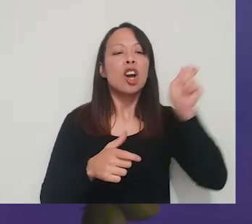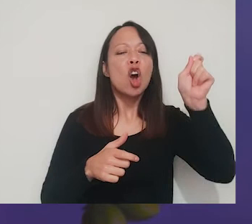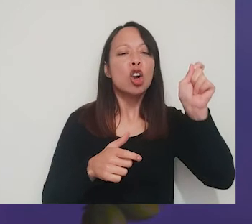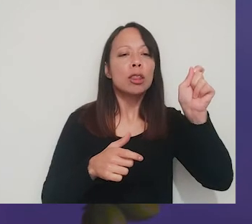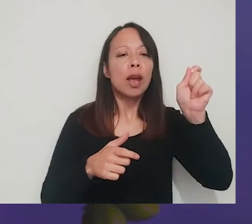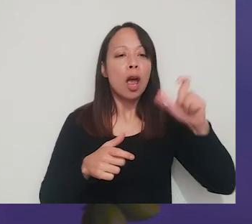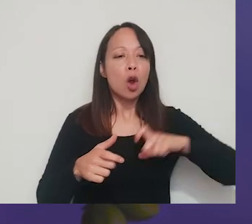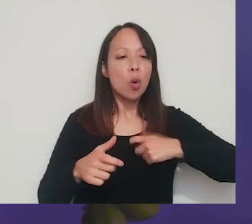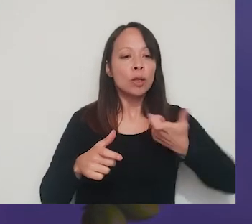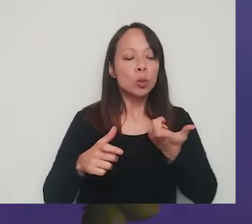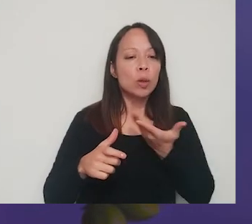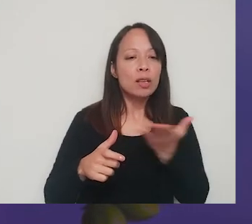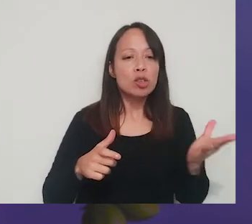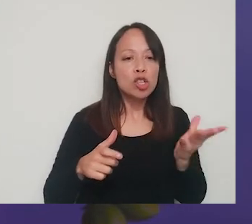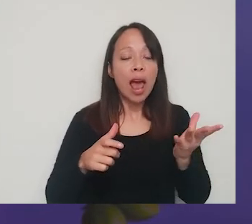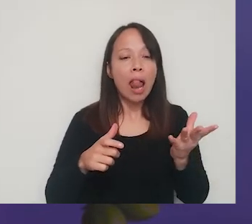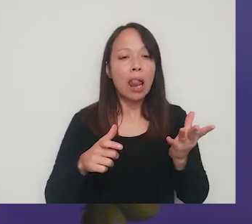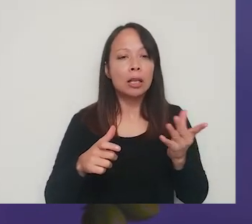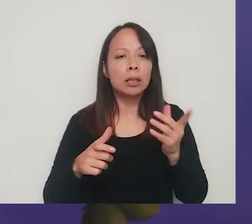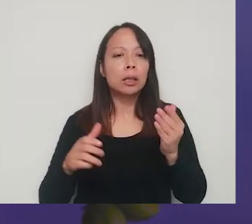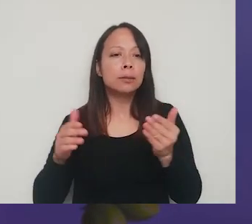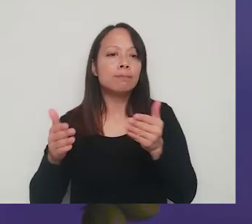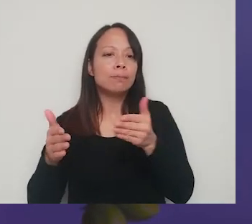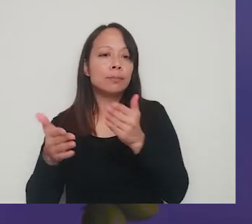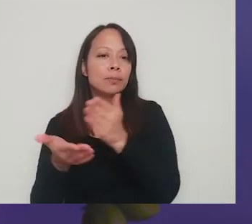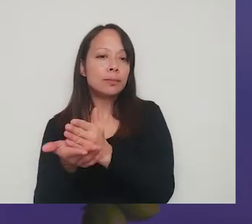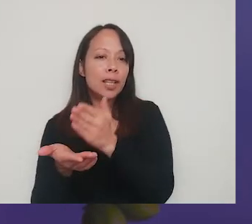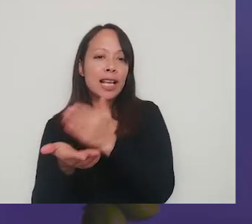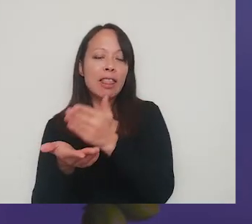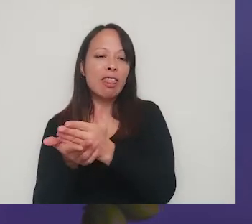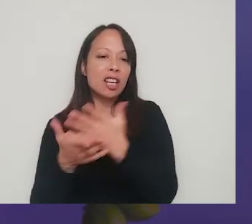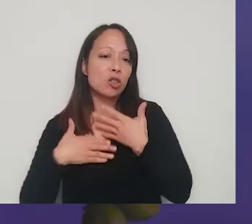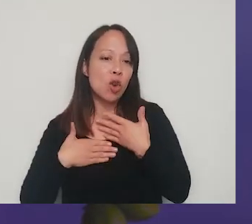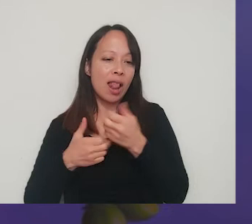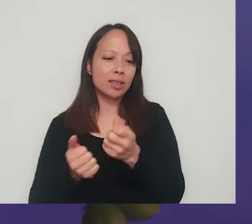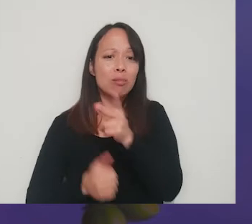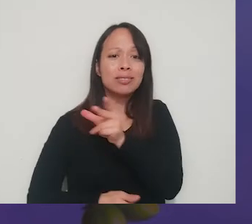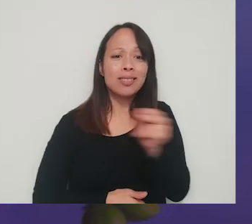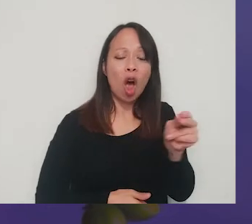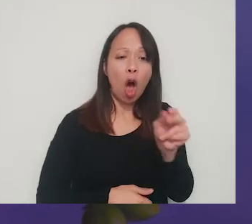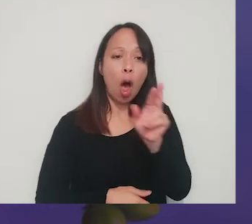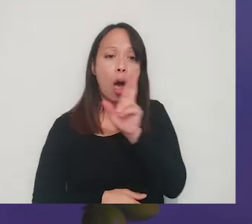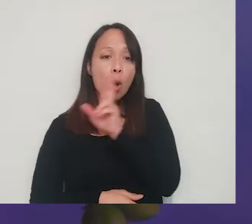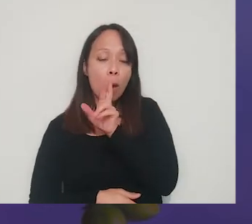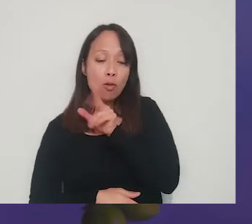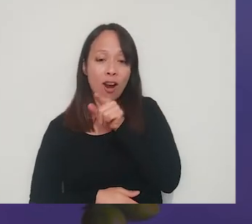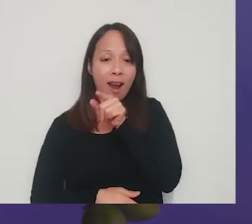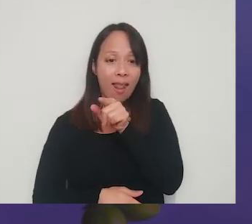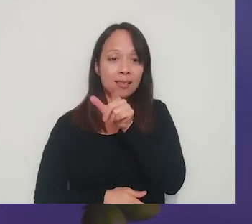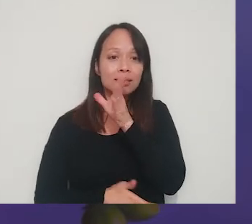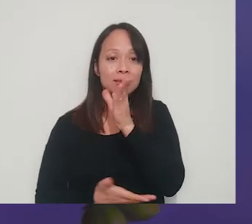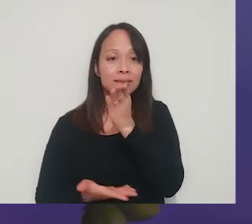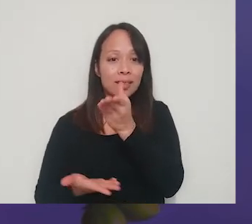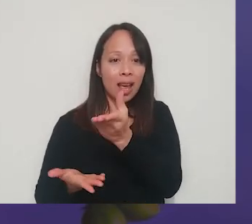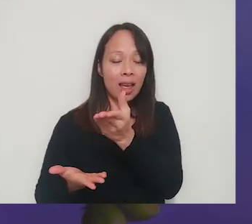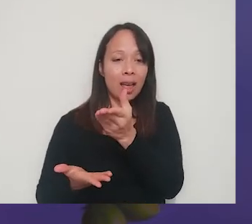precedente de la Corte, deniega la cobertura en un caso de extrema gravedad, porque era una mujer que sabía, y estaba comprobado, estaba acreditado